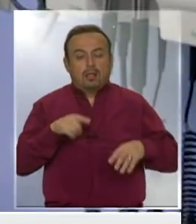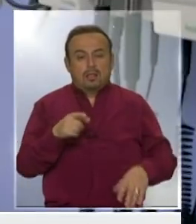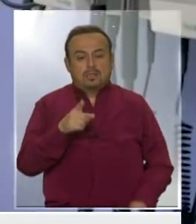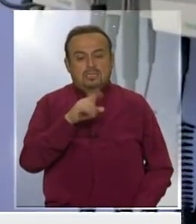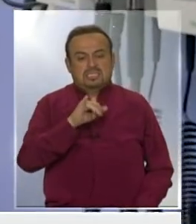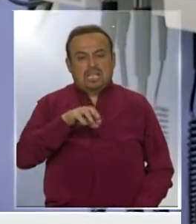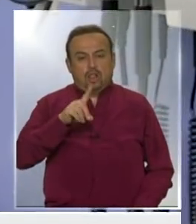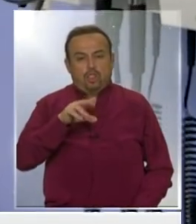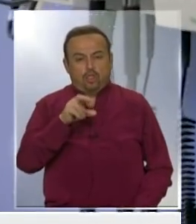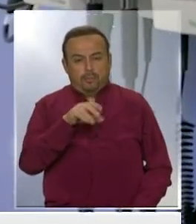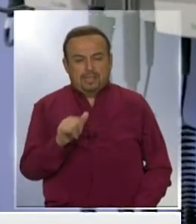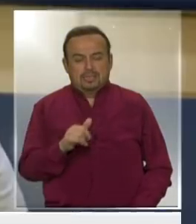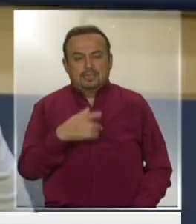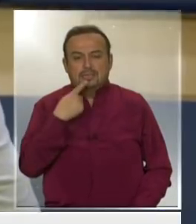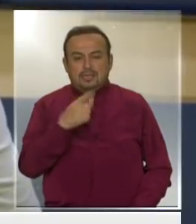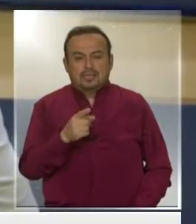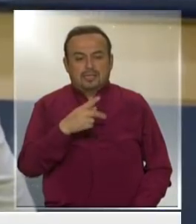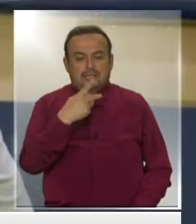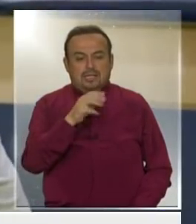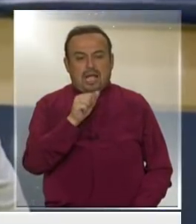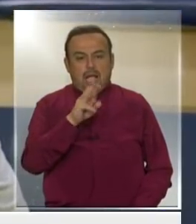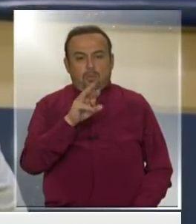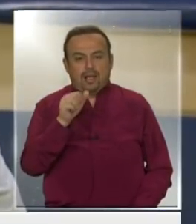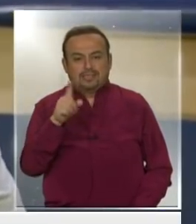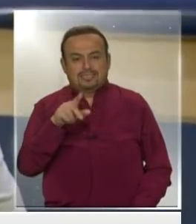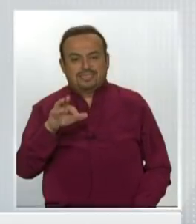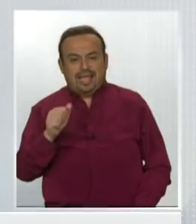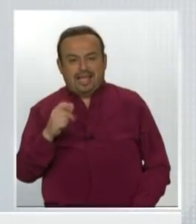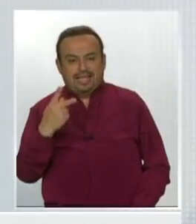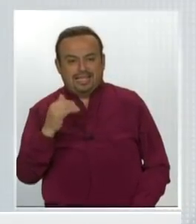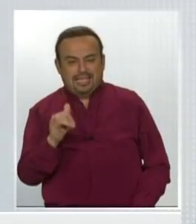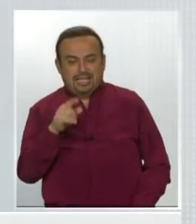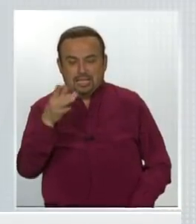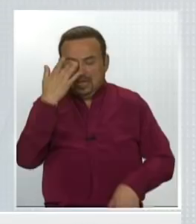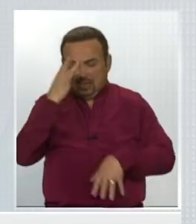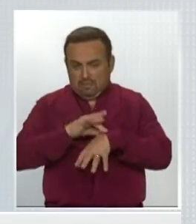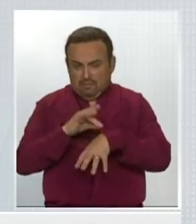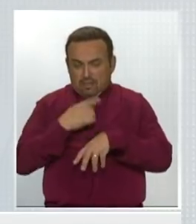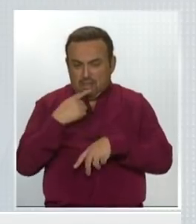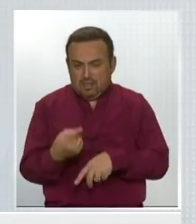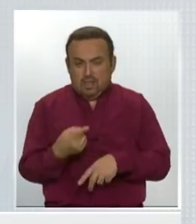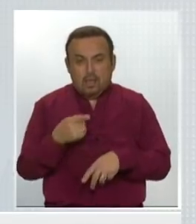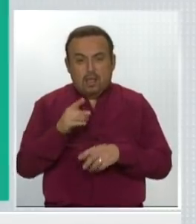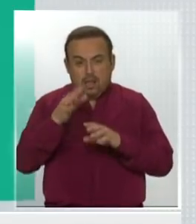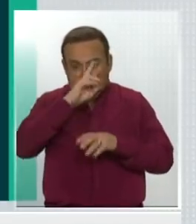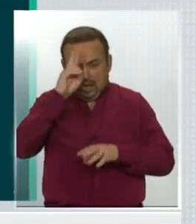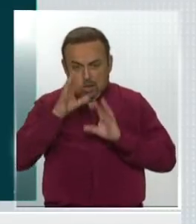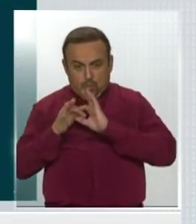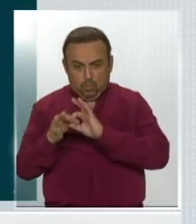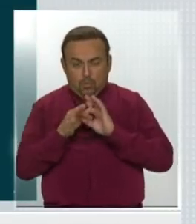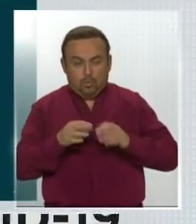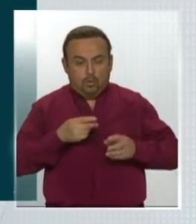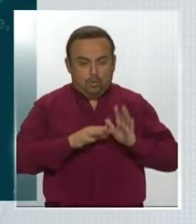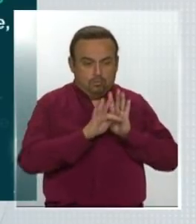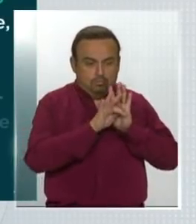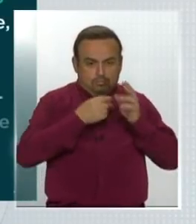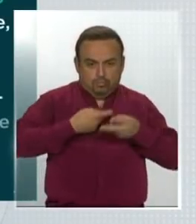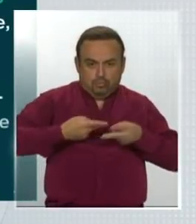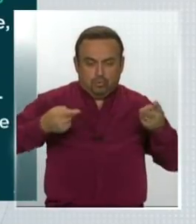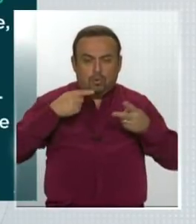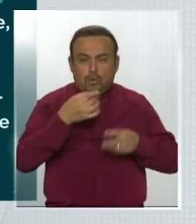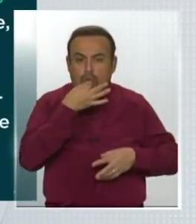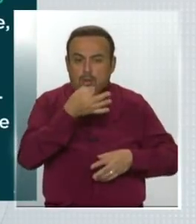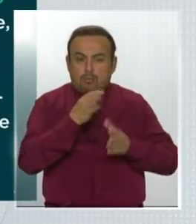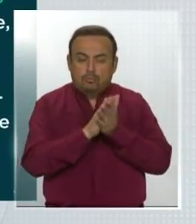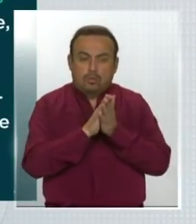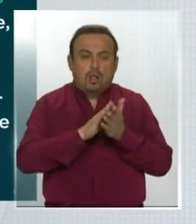shock tóxico y la enfermedad de Kawasaki. La Sociedad de Cuidados Intensivos Pediátricos de Reino Unido publicó en Twitter una recomendación a la